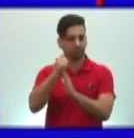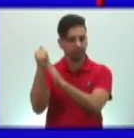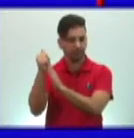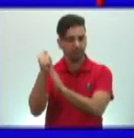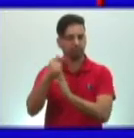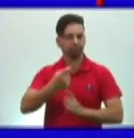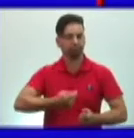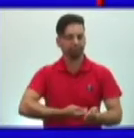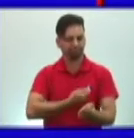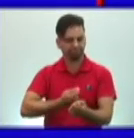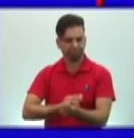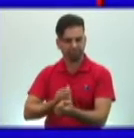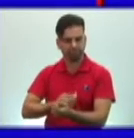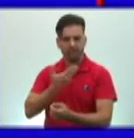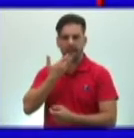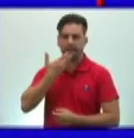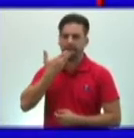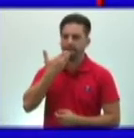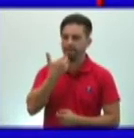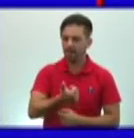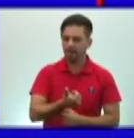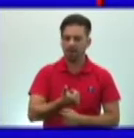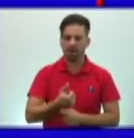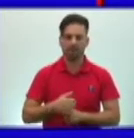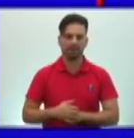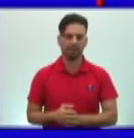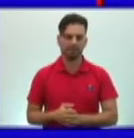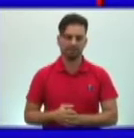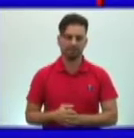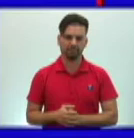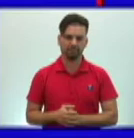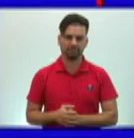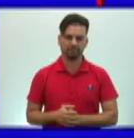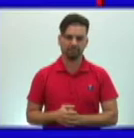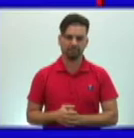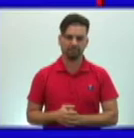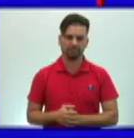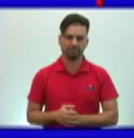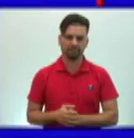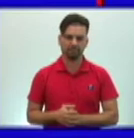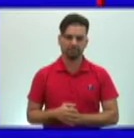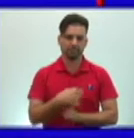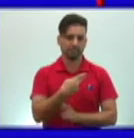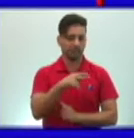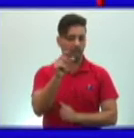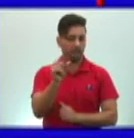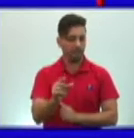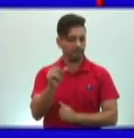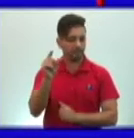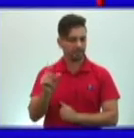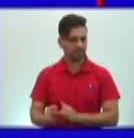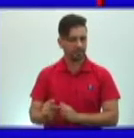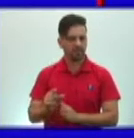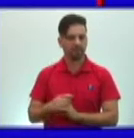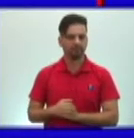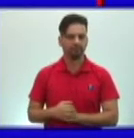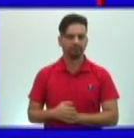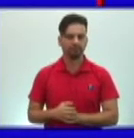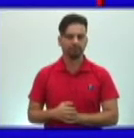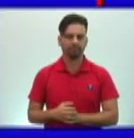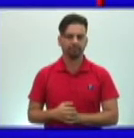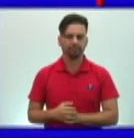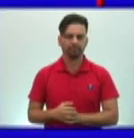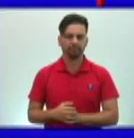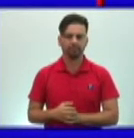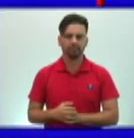empeñados en el mejoramiento del ser humano, en el mejoramiento humano que pasa por